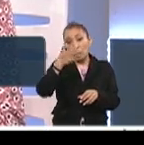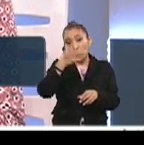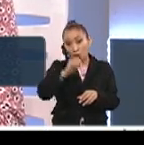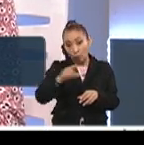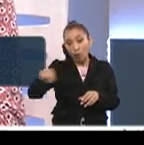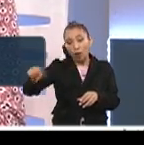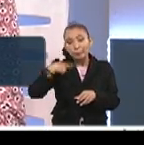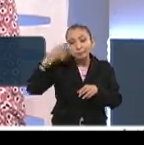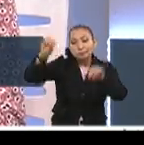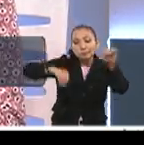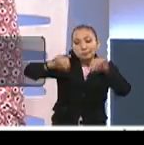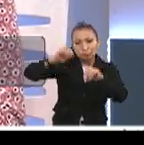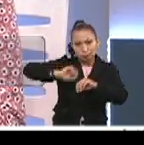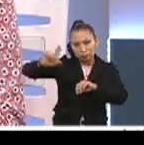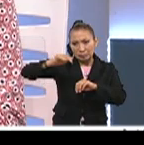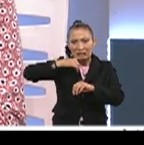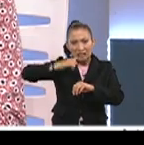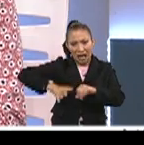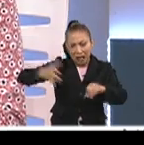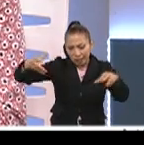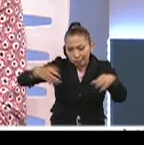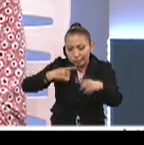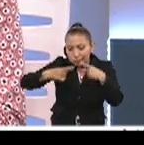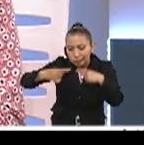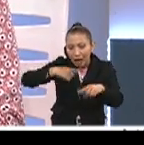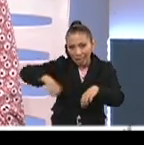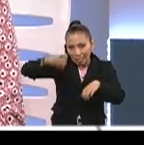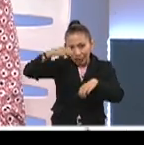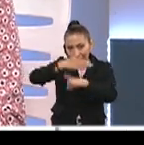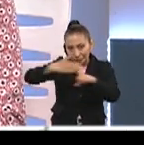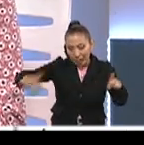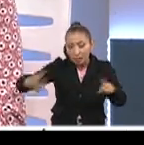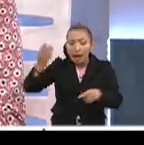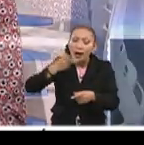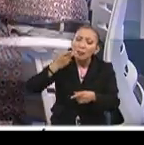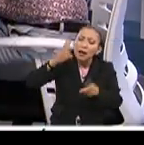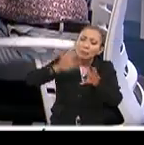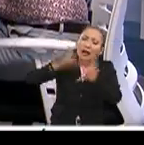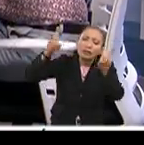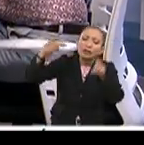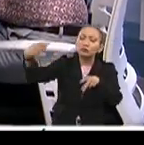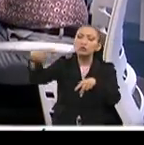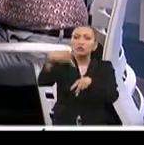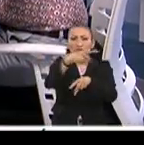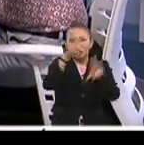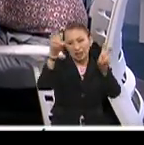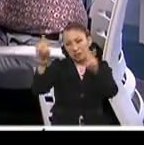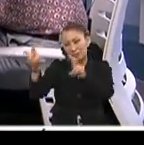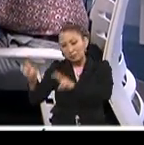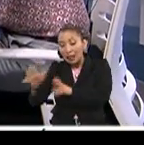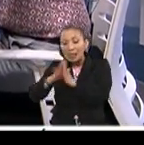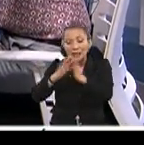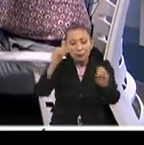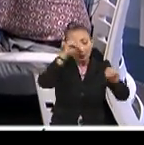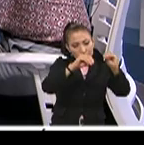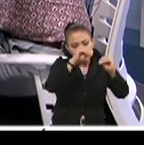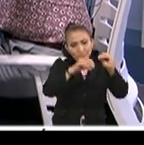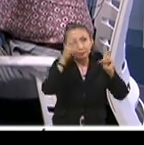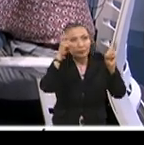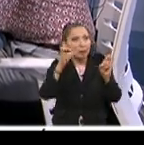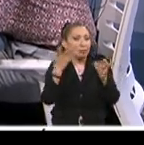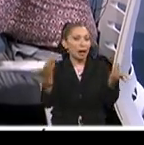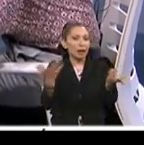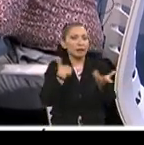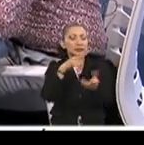juntó a los expertos italianos de la Edad Media para que hablaran un poco de todo. Los libros abarcan temas